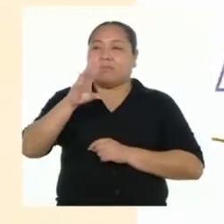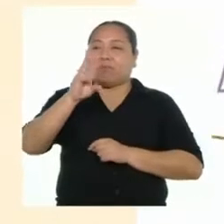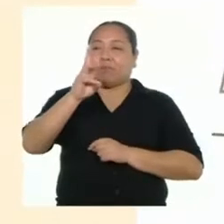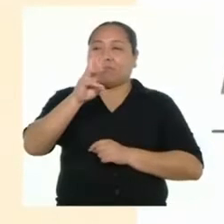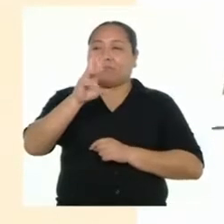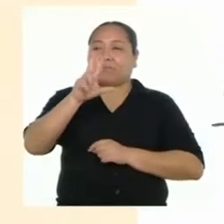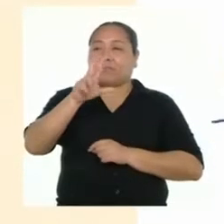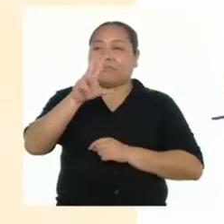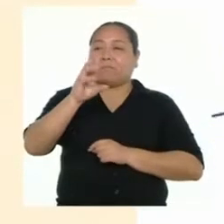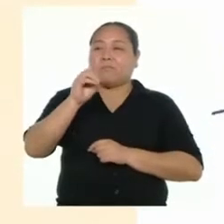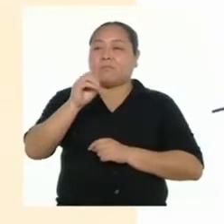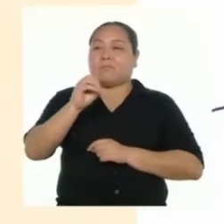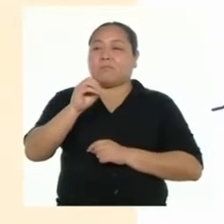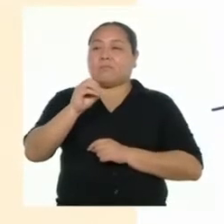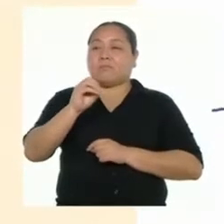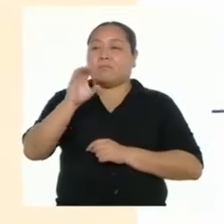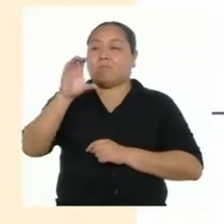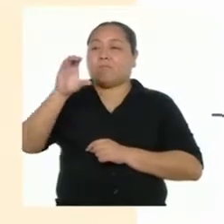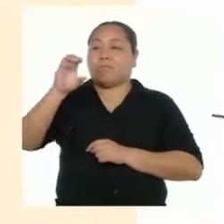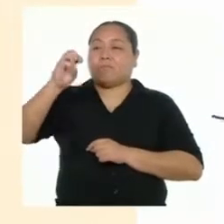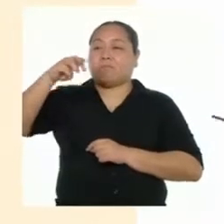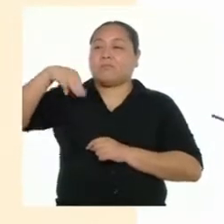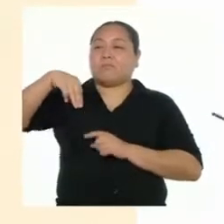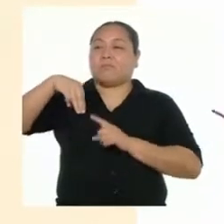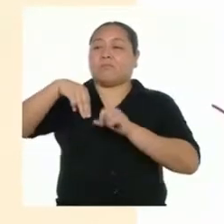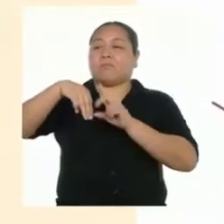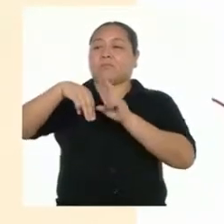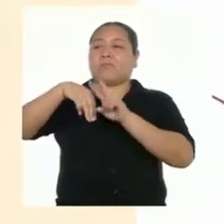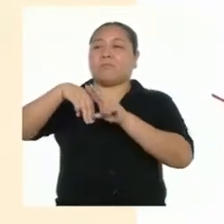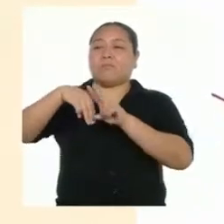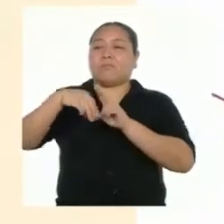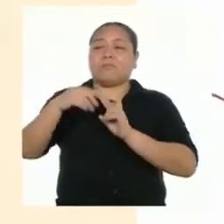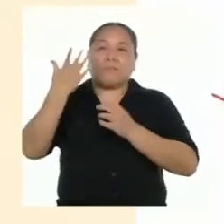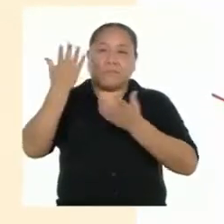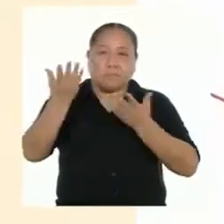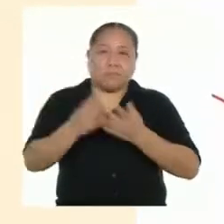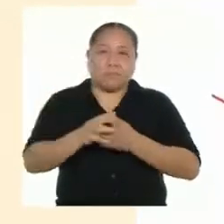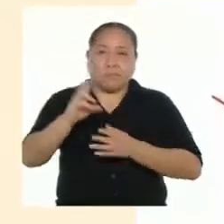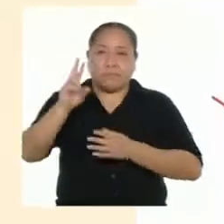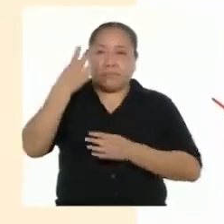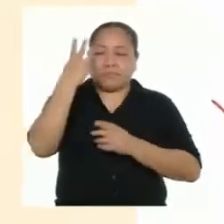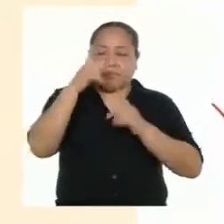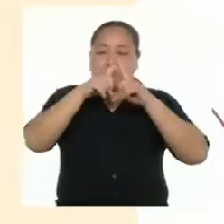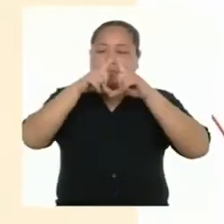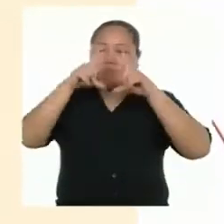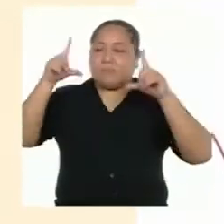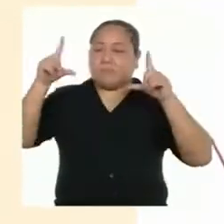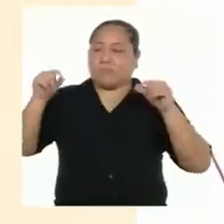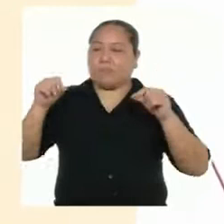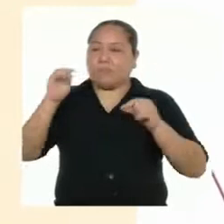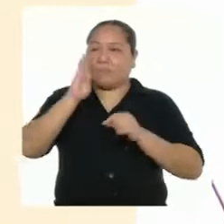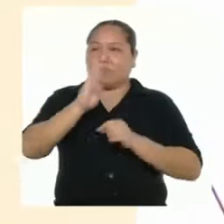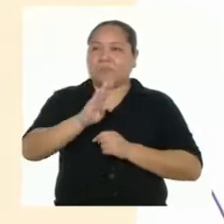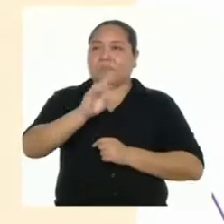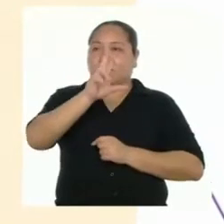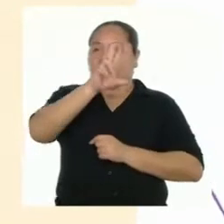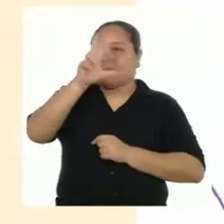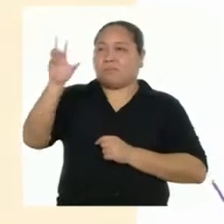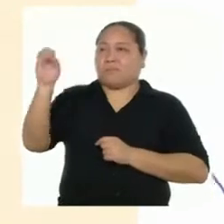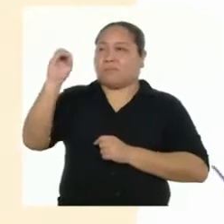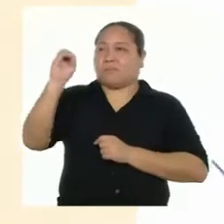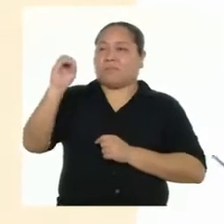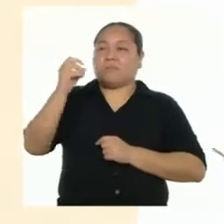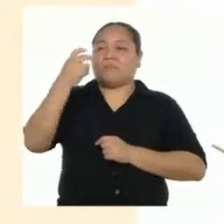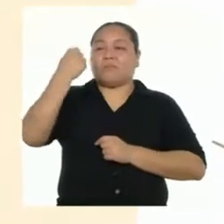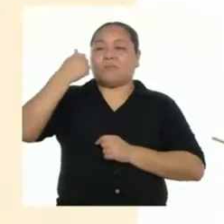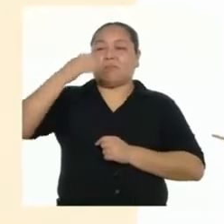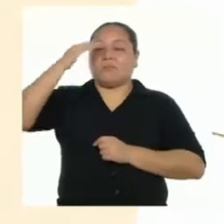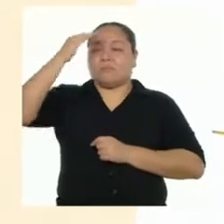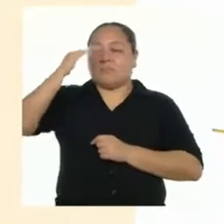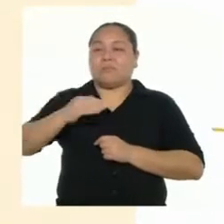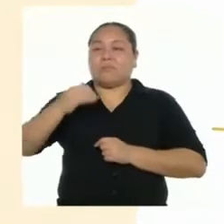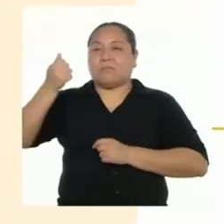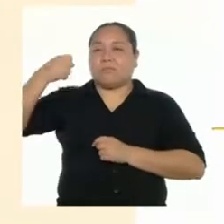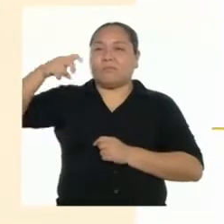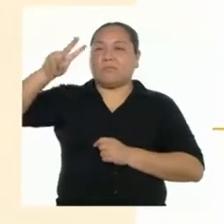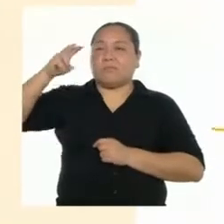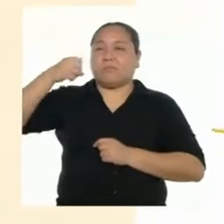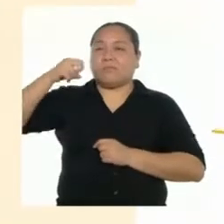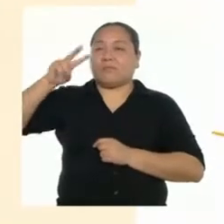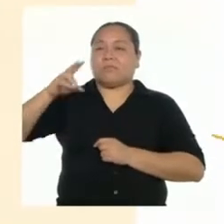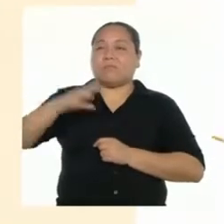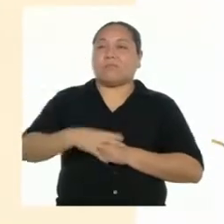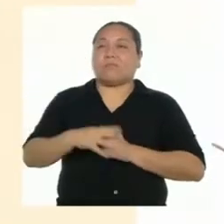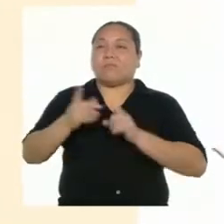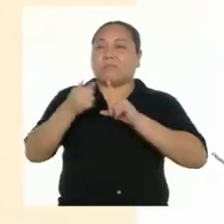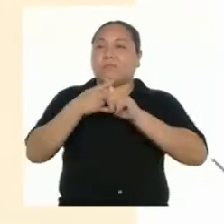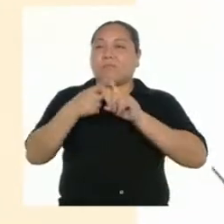cuadrados. Así es. Continúa, por favor. Bien, el segundo rectángulo es B y mide 30 centímetros de largo y 12 de ancho.